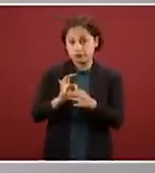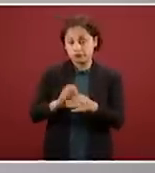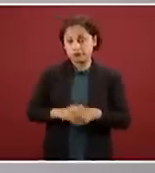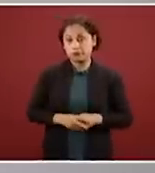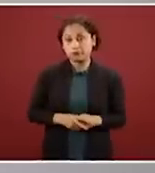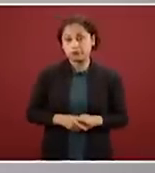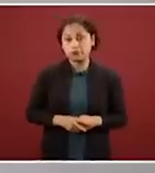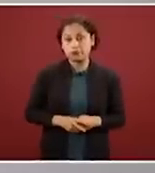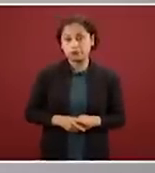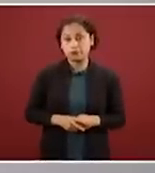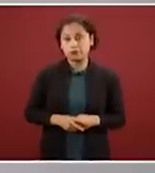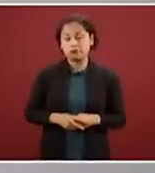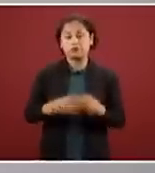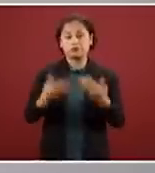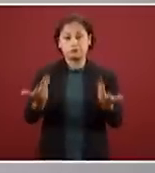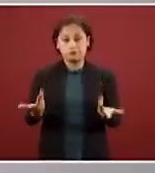Con el sector obrero,